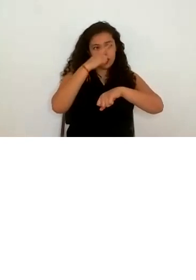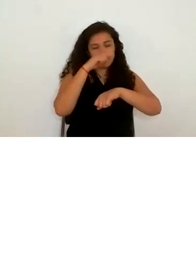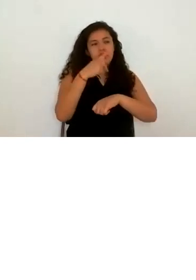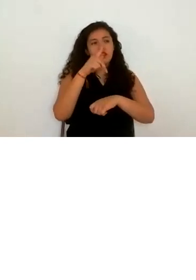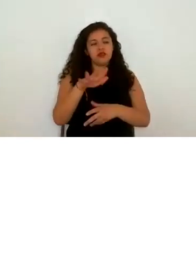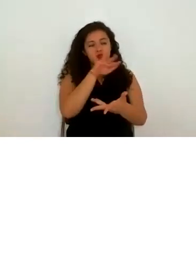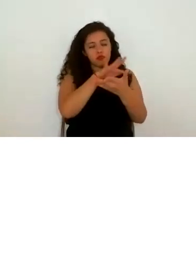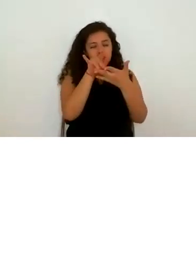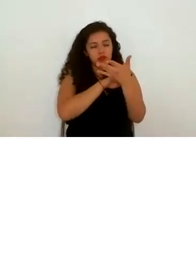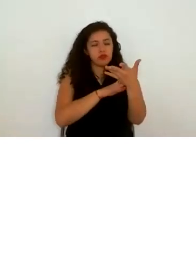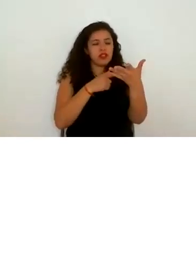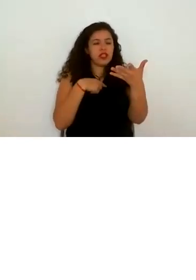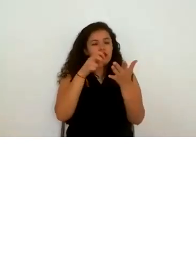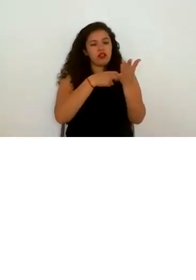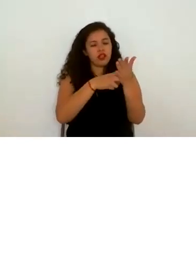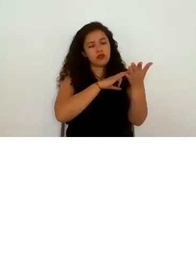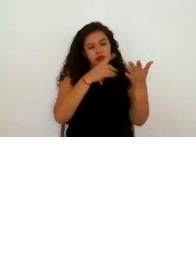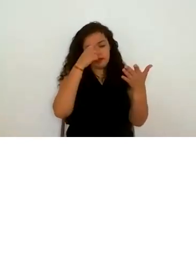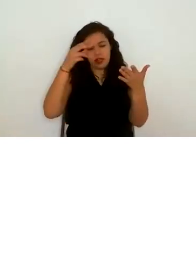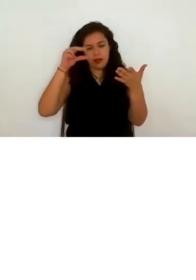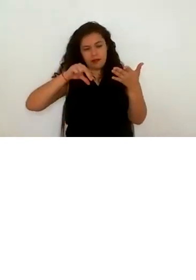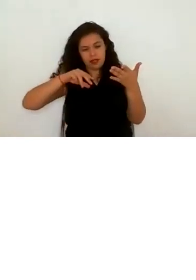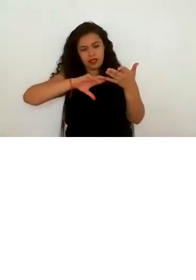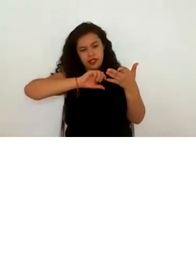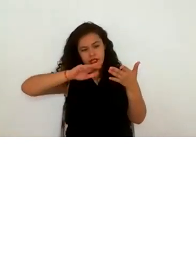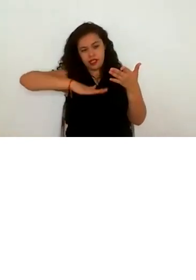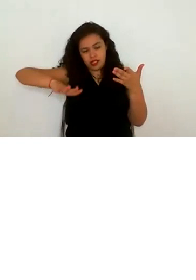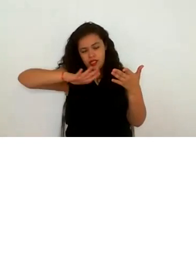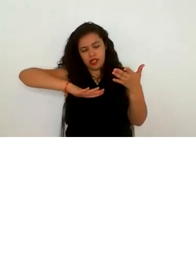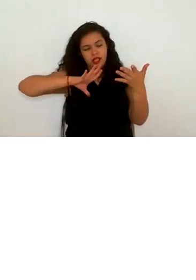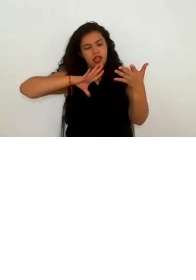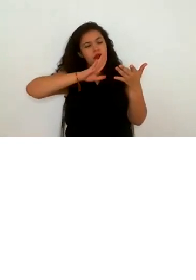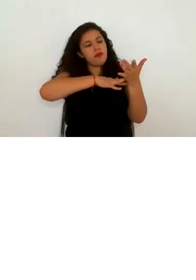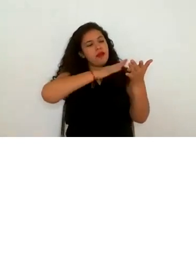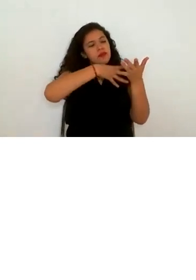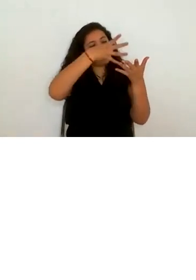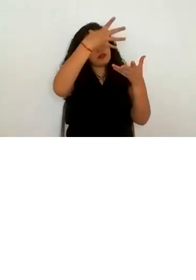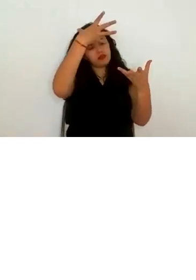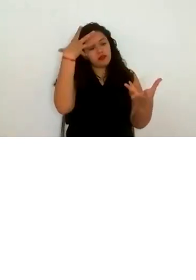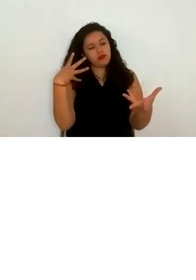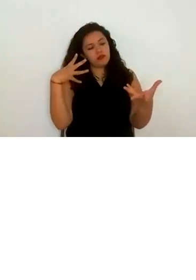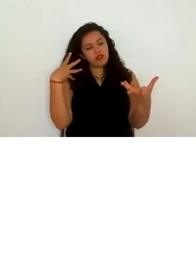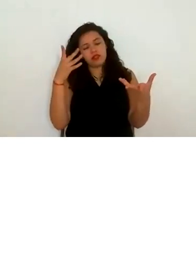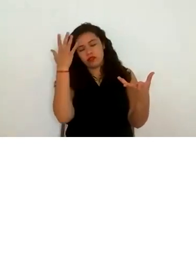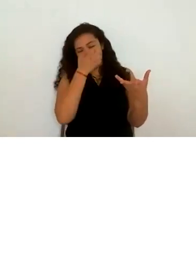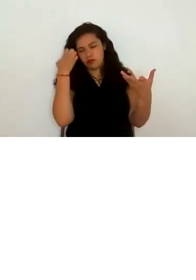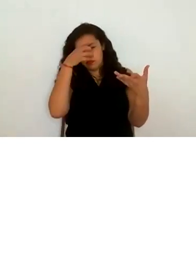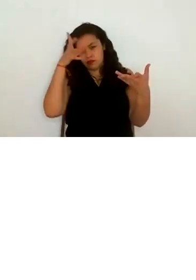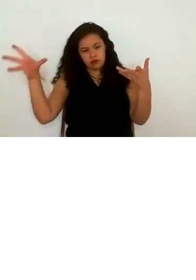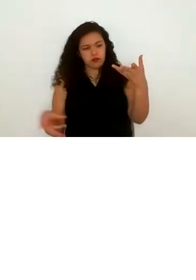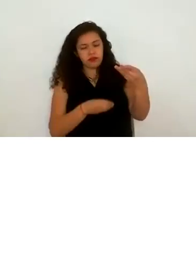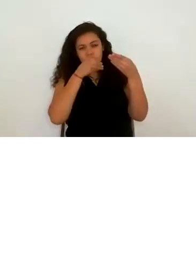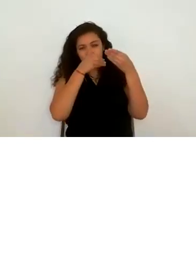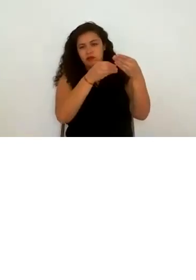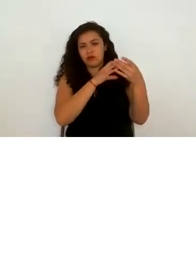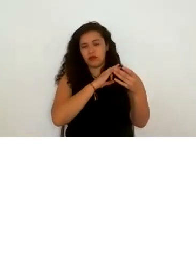edición, para que el área de medicina adjunte el documento o el estudio médico del trabajador y de esta